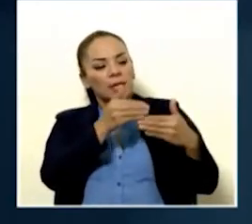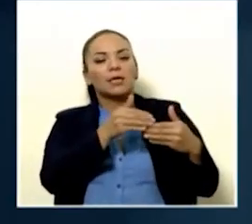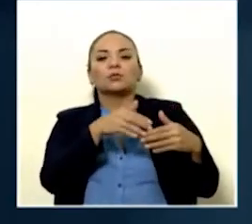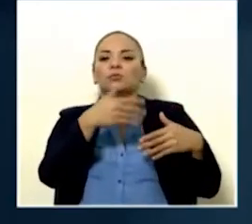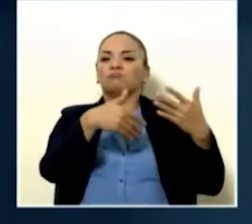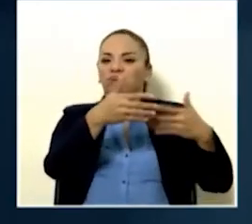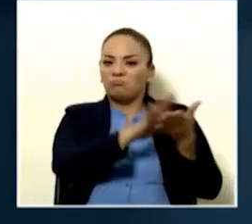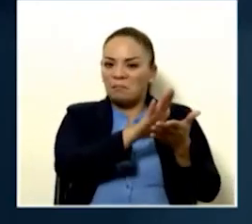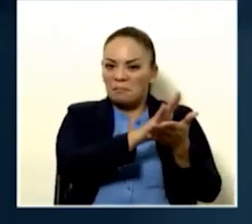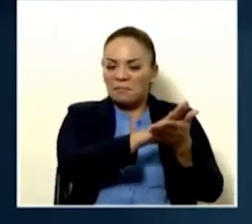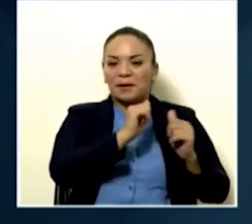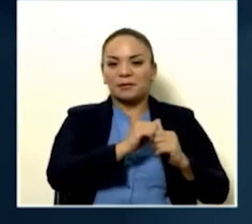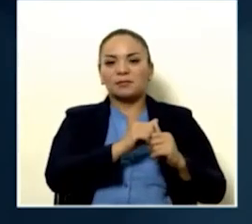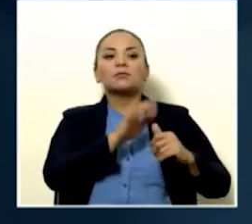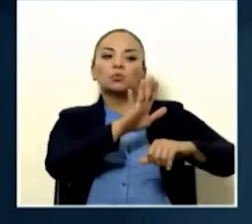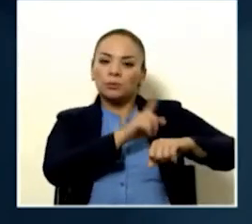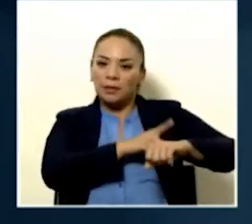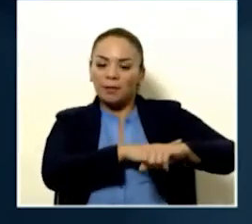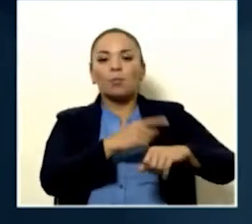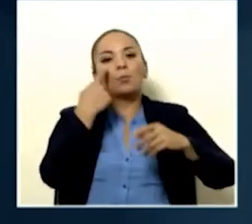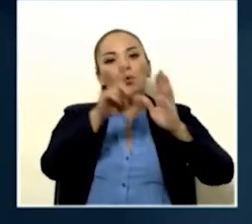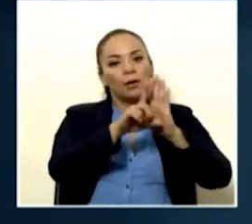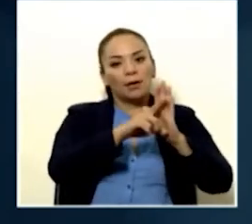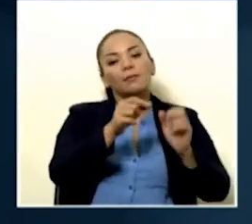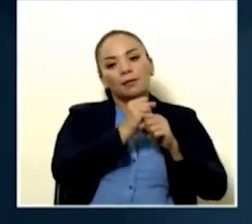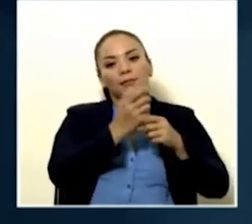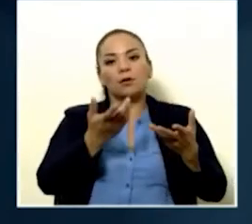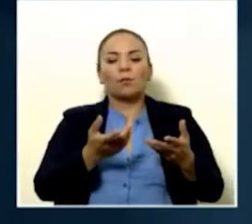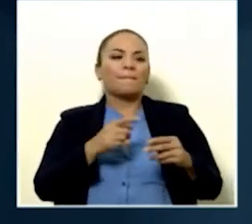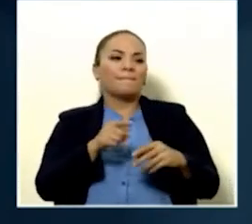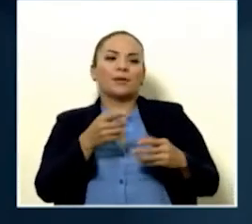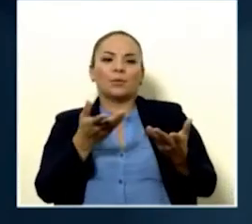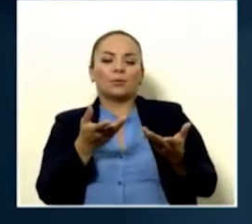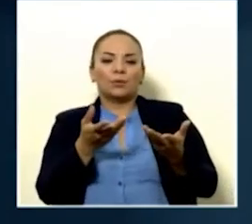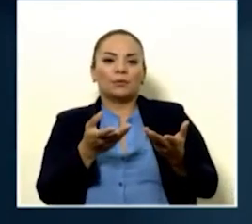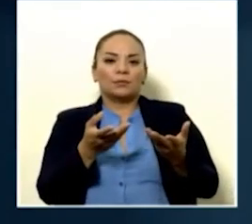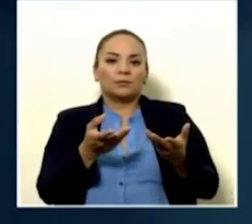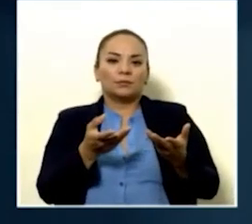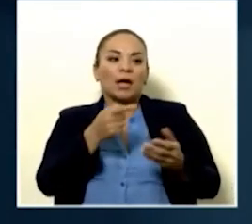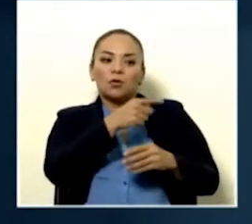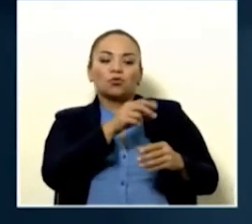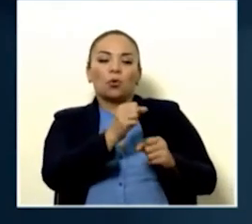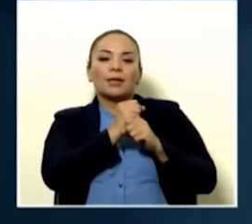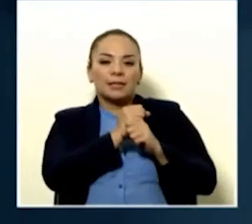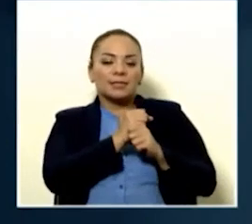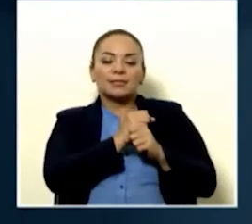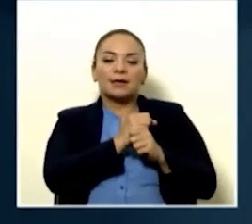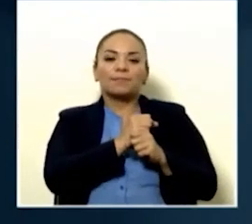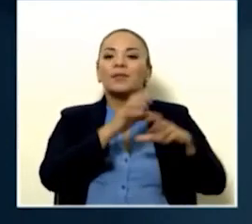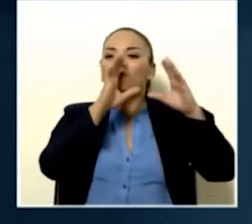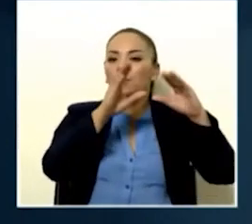que también tienen su tiempo, que por ley están garantizados, que no necesariamente nos garantizarían que